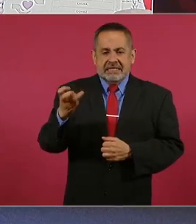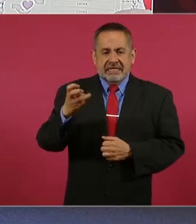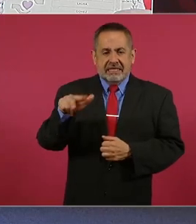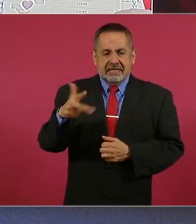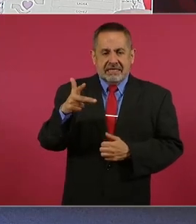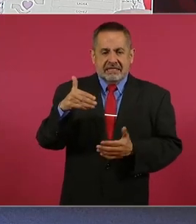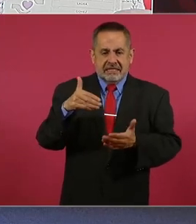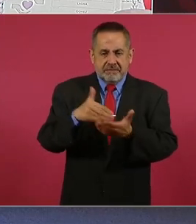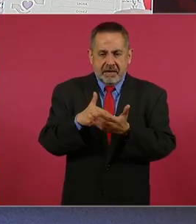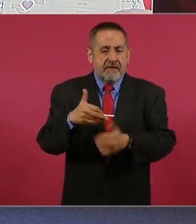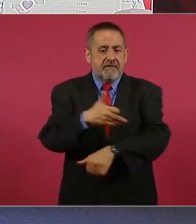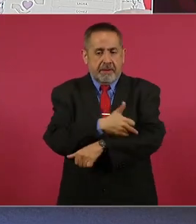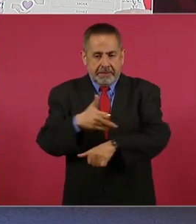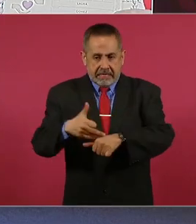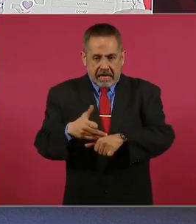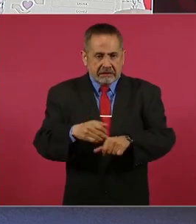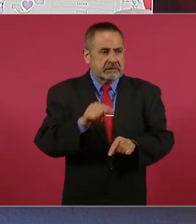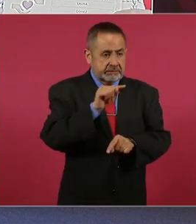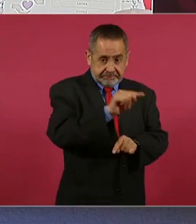313 mil familias,